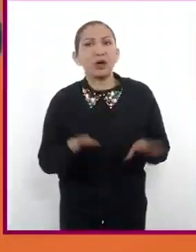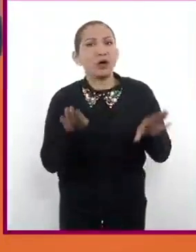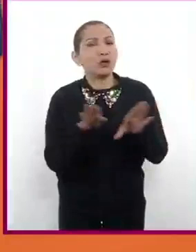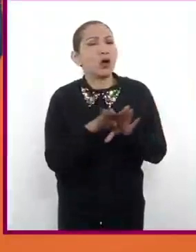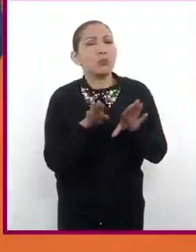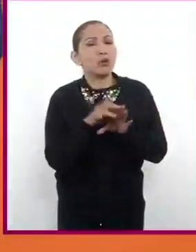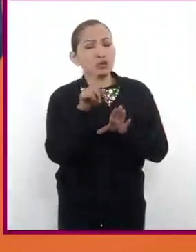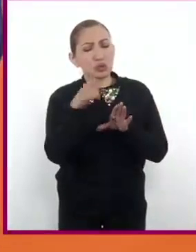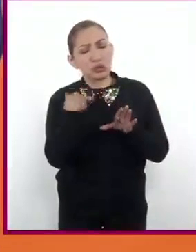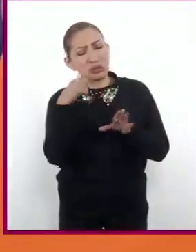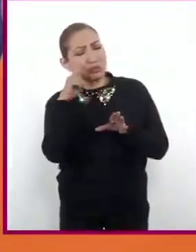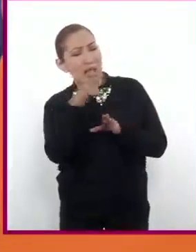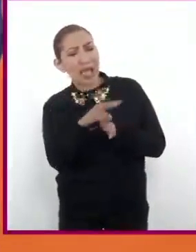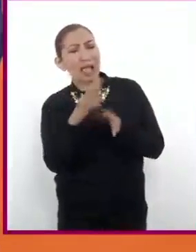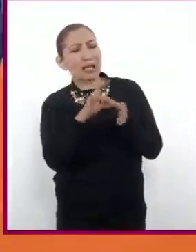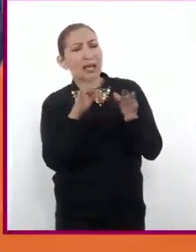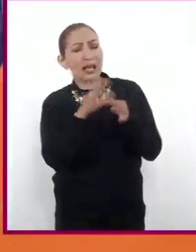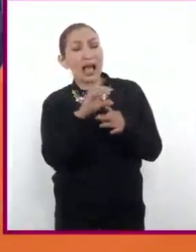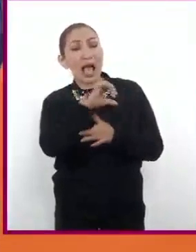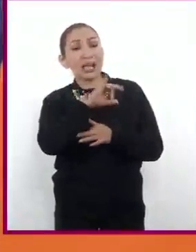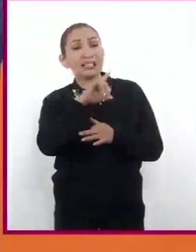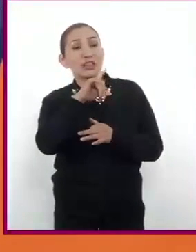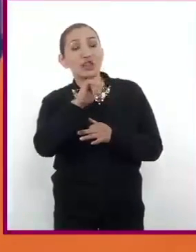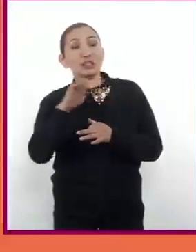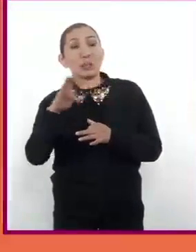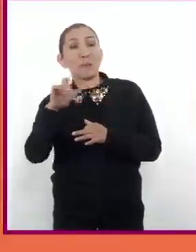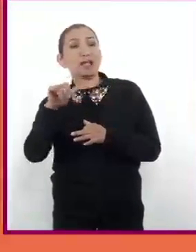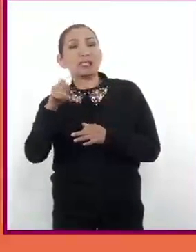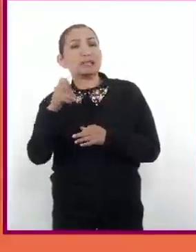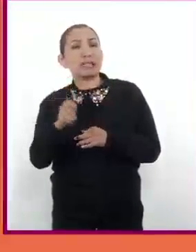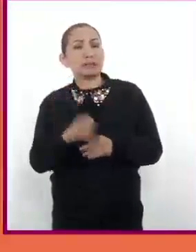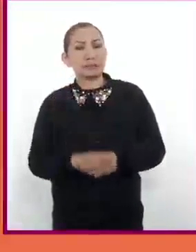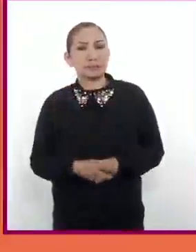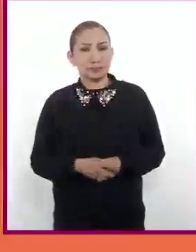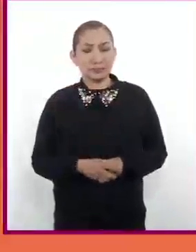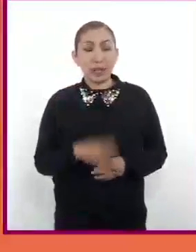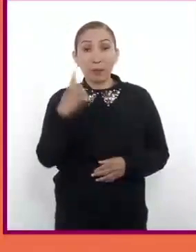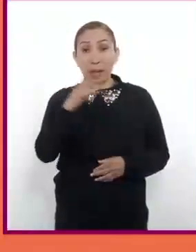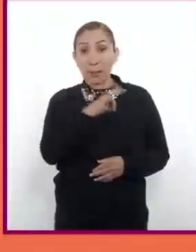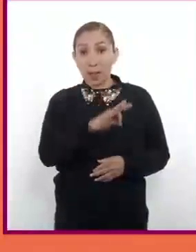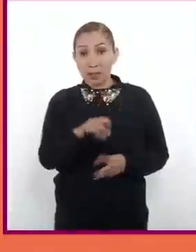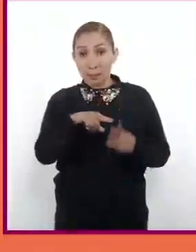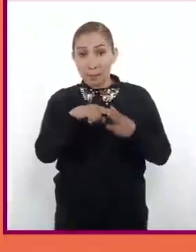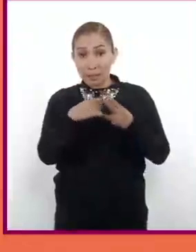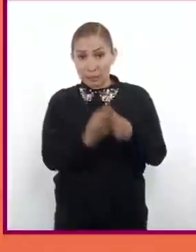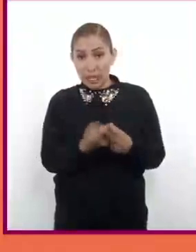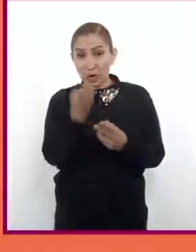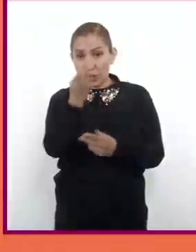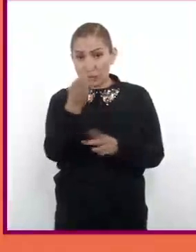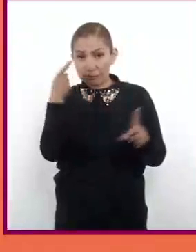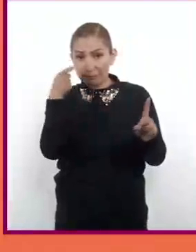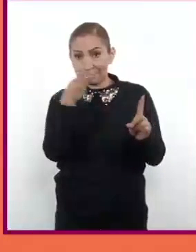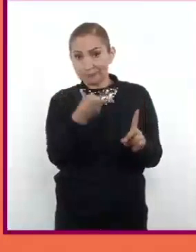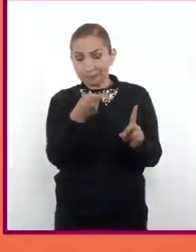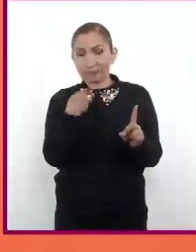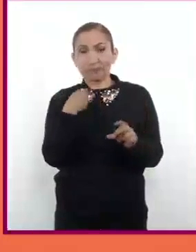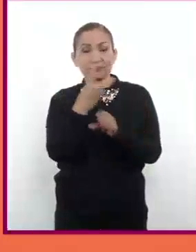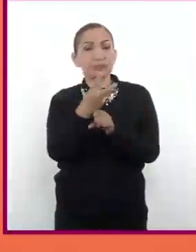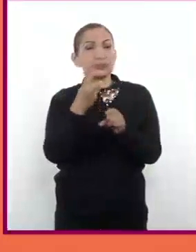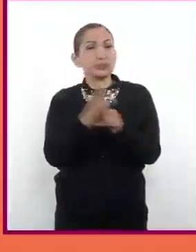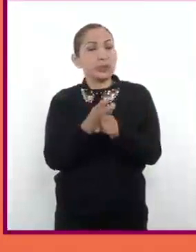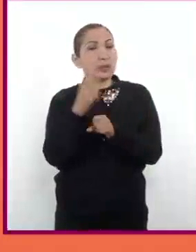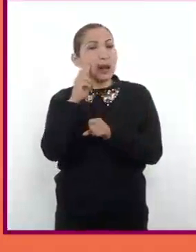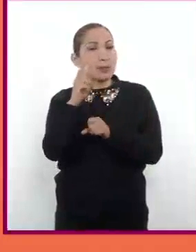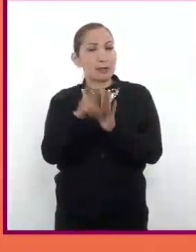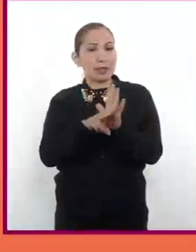se explican las propiedades de ácidos y bases? Para que puedan comenzar con dicho propósito, los invitamos